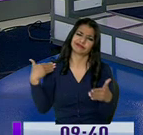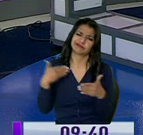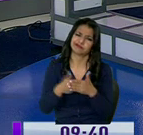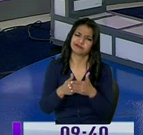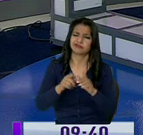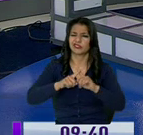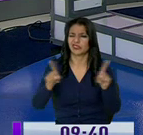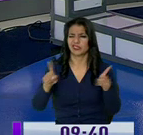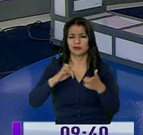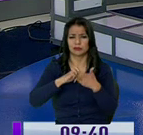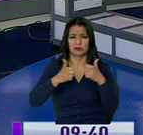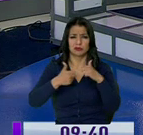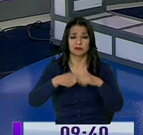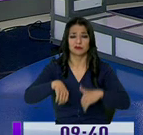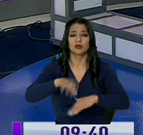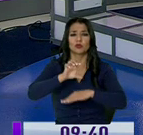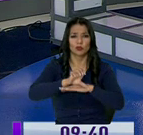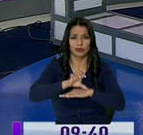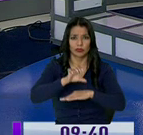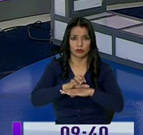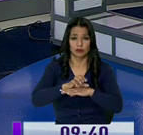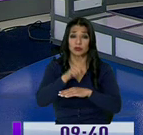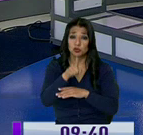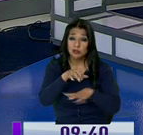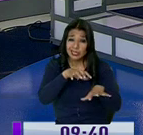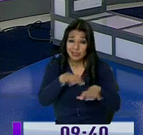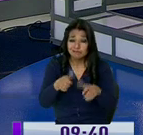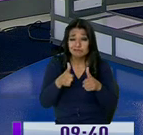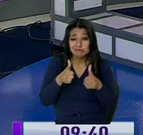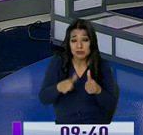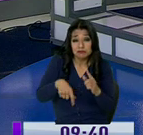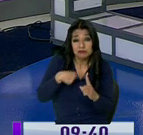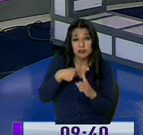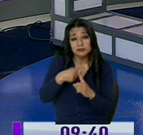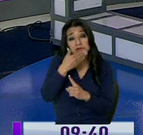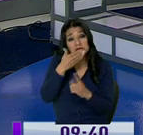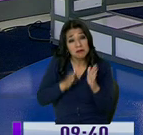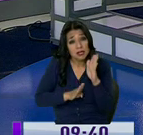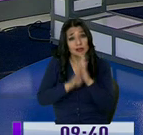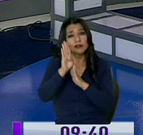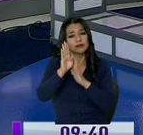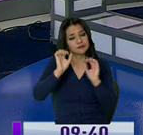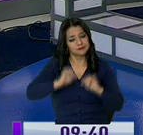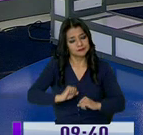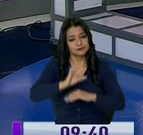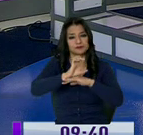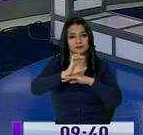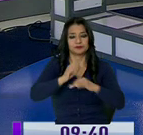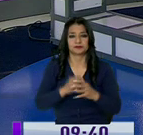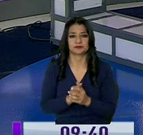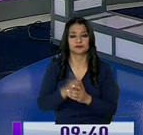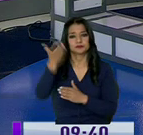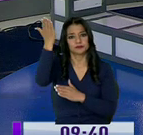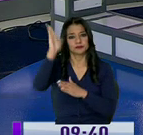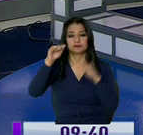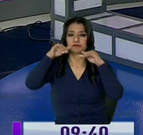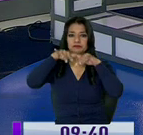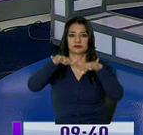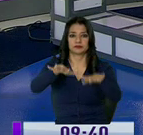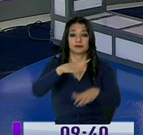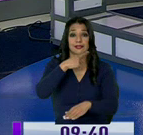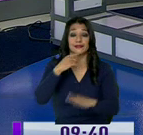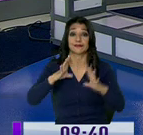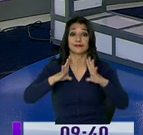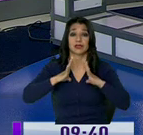país. Si usted con acciones pequeñitas trata de mejorar, verá que salimos adelante. Bendiciones a todos, que el feriado sea